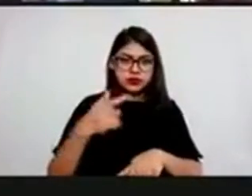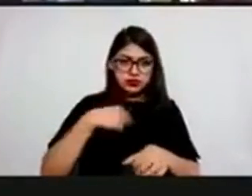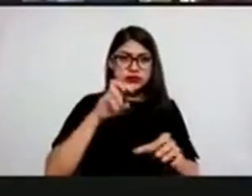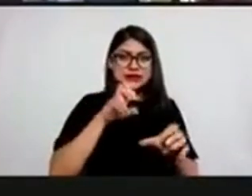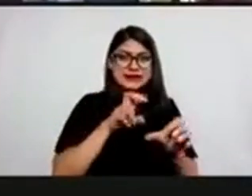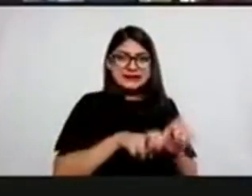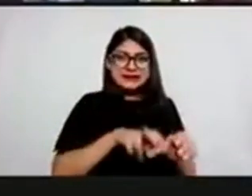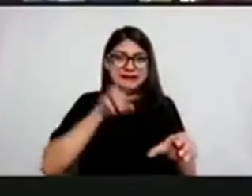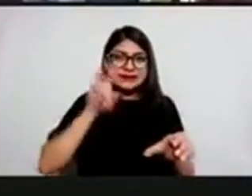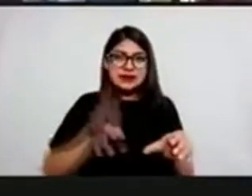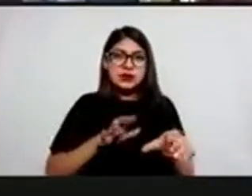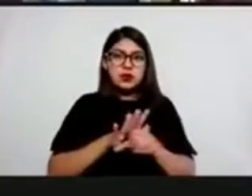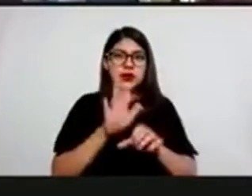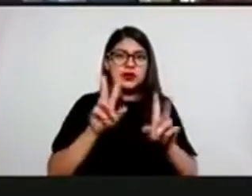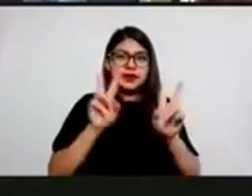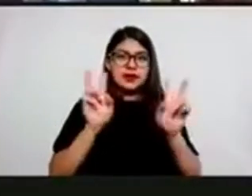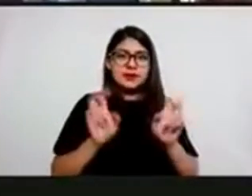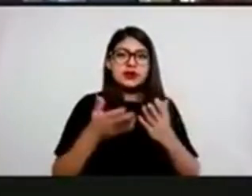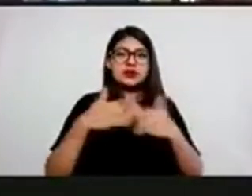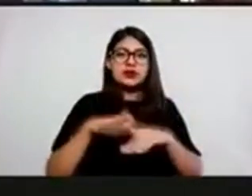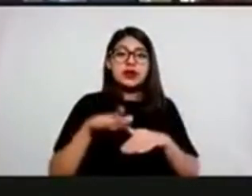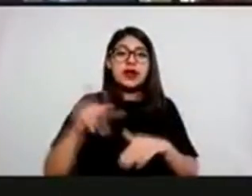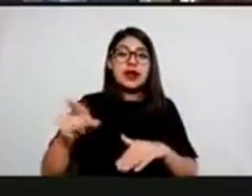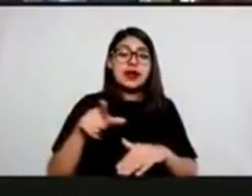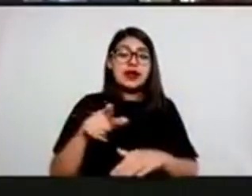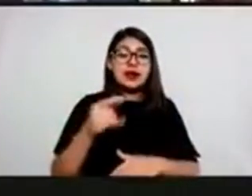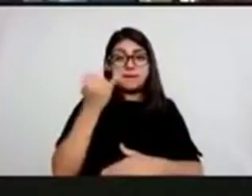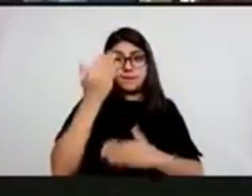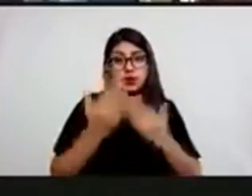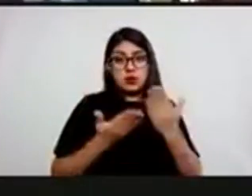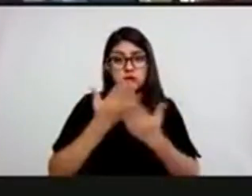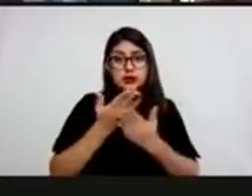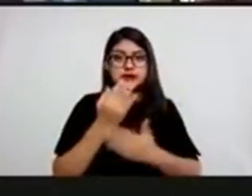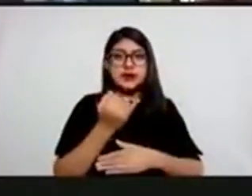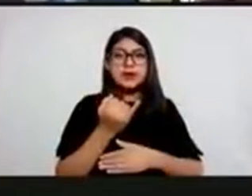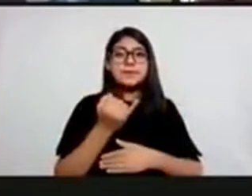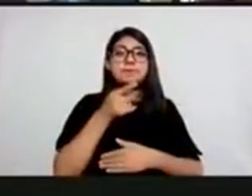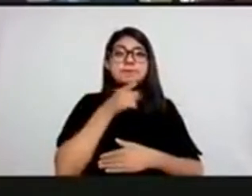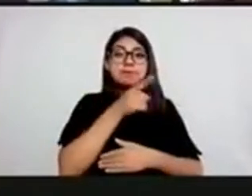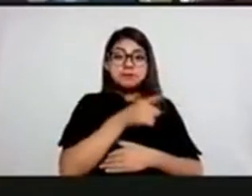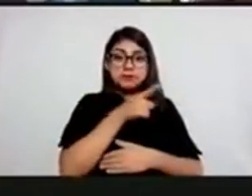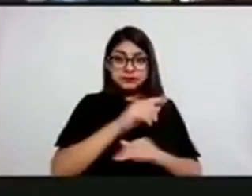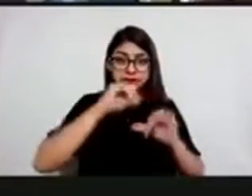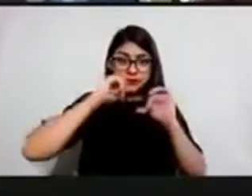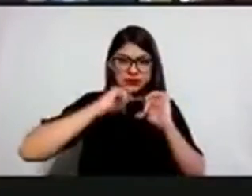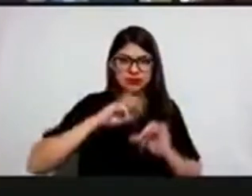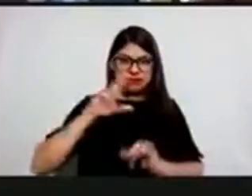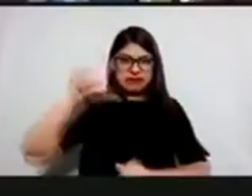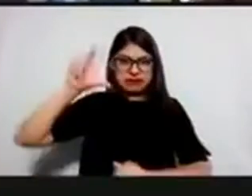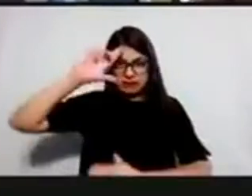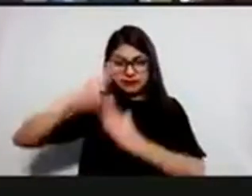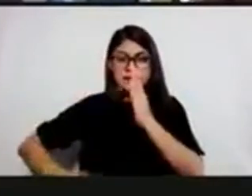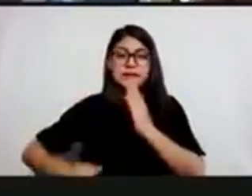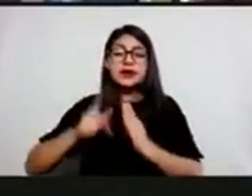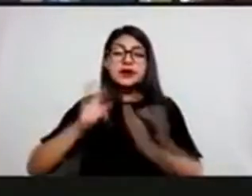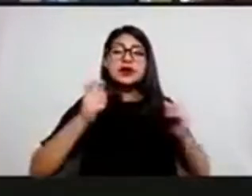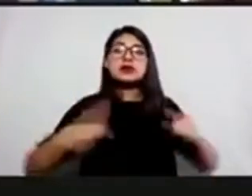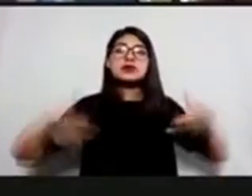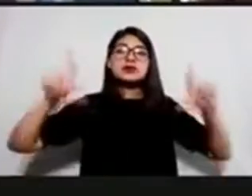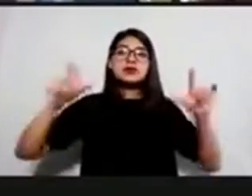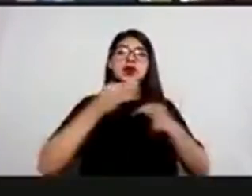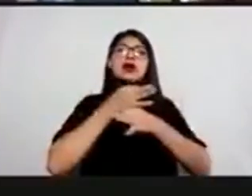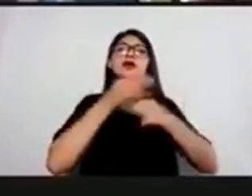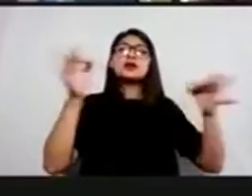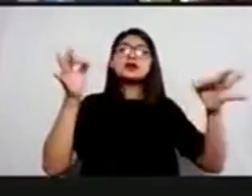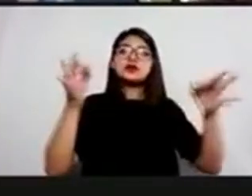formato de disculpa pública que se está proponiendo por parte de la ponencia, bueno, en el proyecto que se somete a consideración,